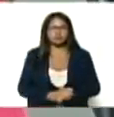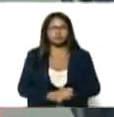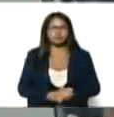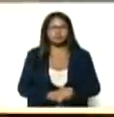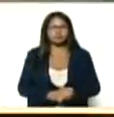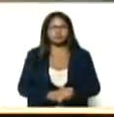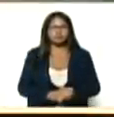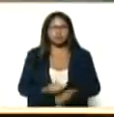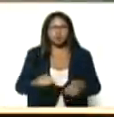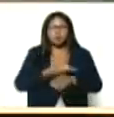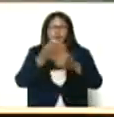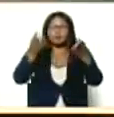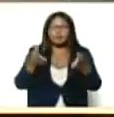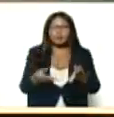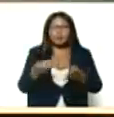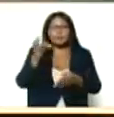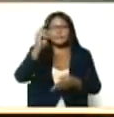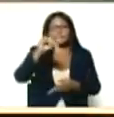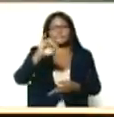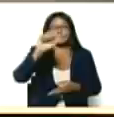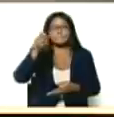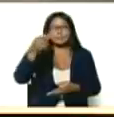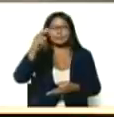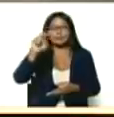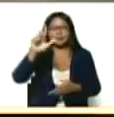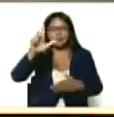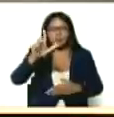El gobernador Miguel Rodríguez.